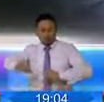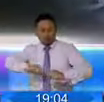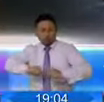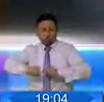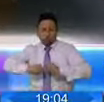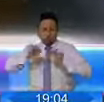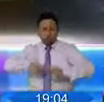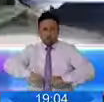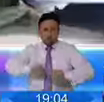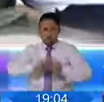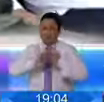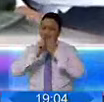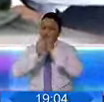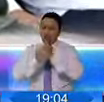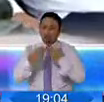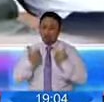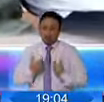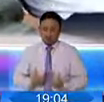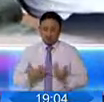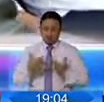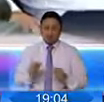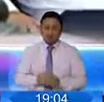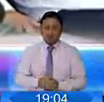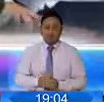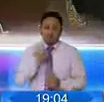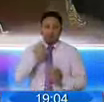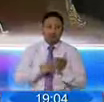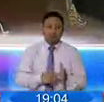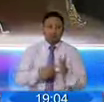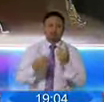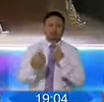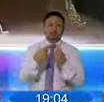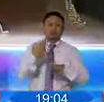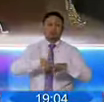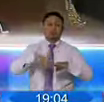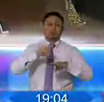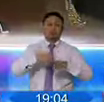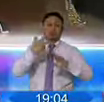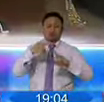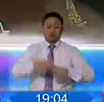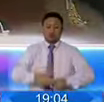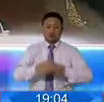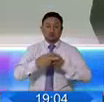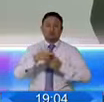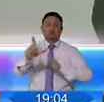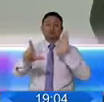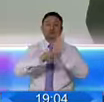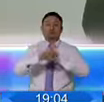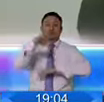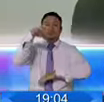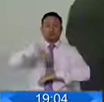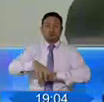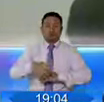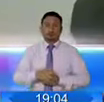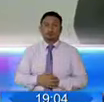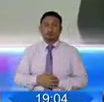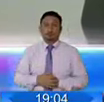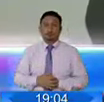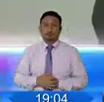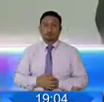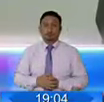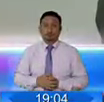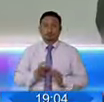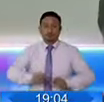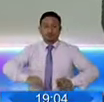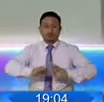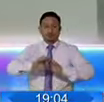su propio estilo y una muestra de esto es el diálogo nacional emprendido como política de Estado. Era necesario porque llegamos a una